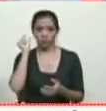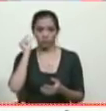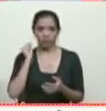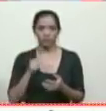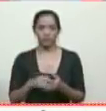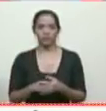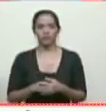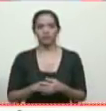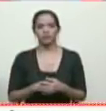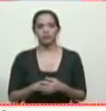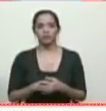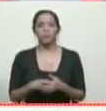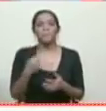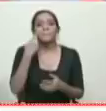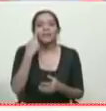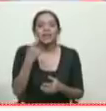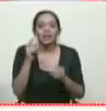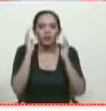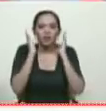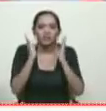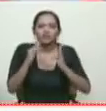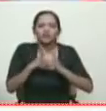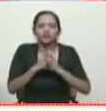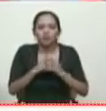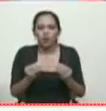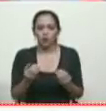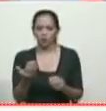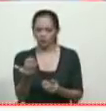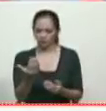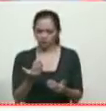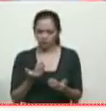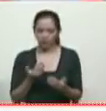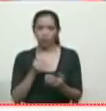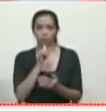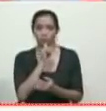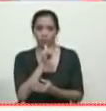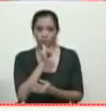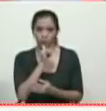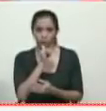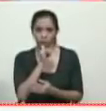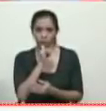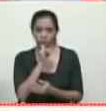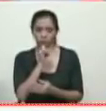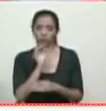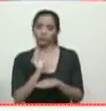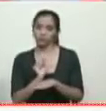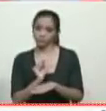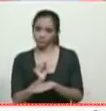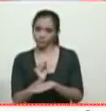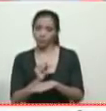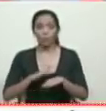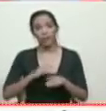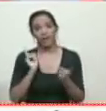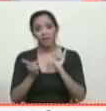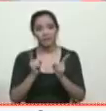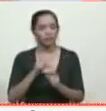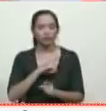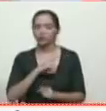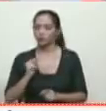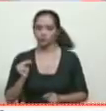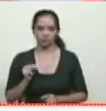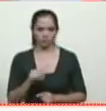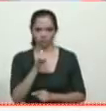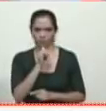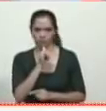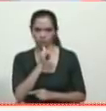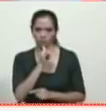de mirar con atención todo lo que nos llegue como información, porque muchas veces no es información, ni